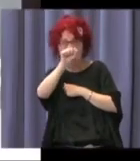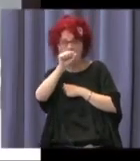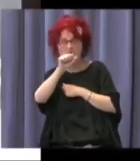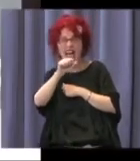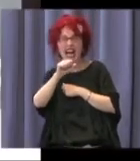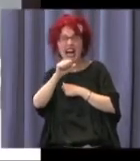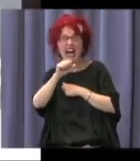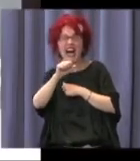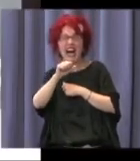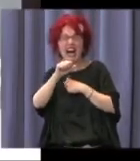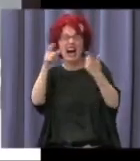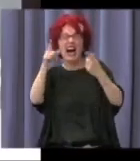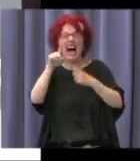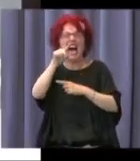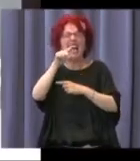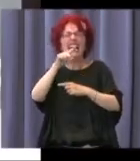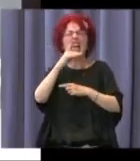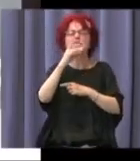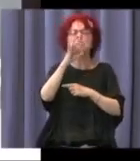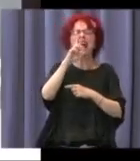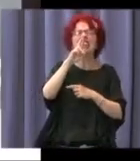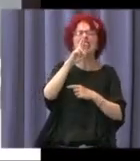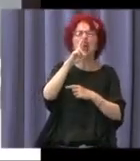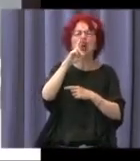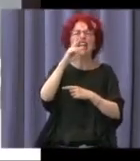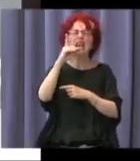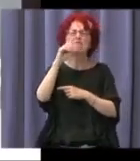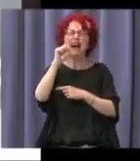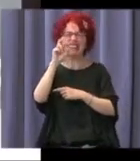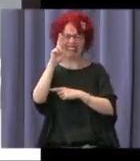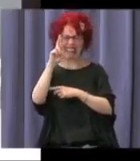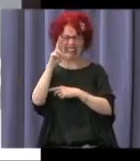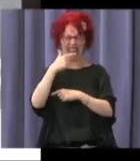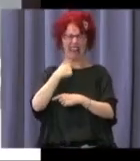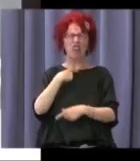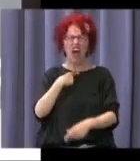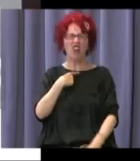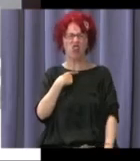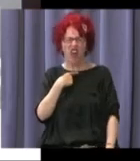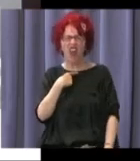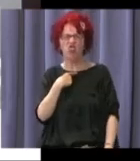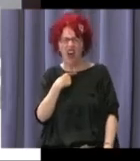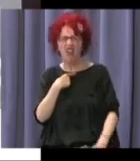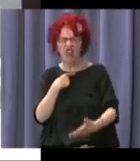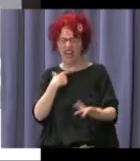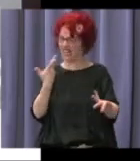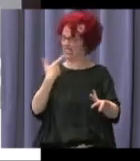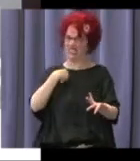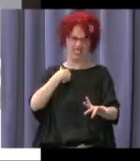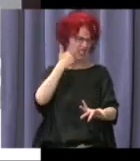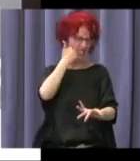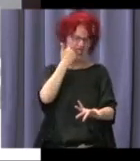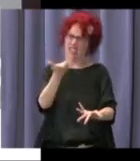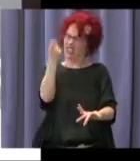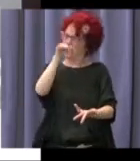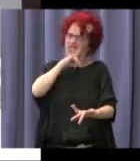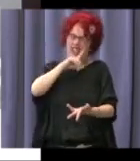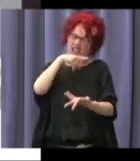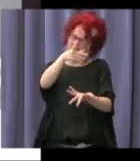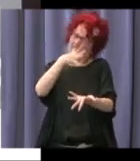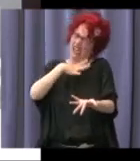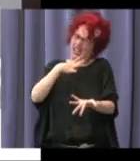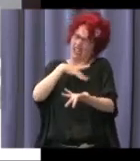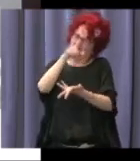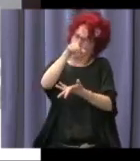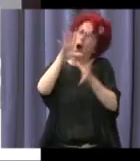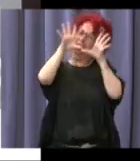repartidor, repartidar. Ahí la arroba no se puede poner. Entonces, ya es una cuestión de, vamos a aprender un poquito, ¿no?